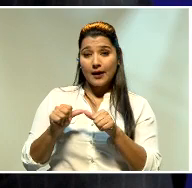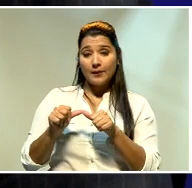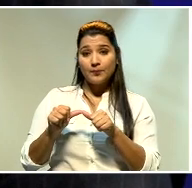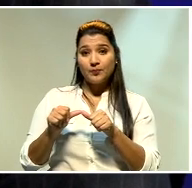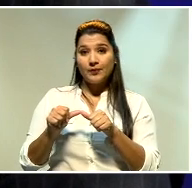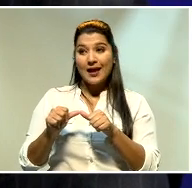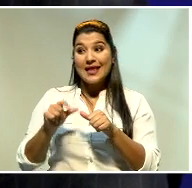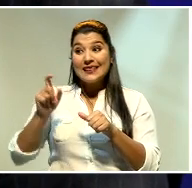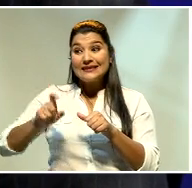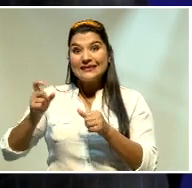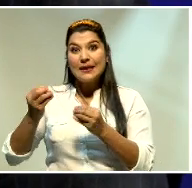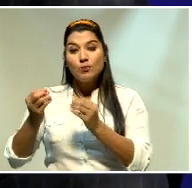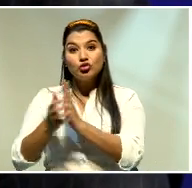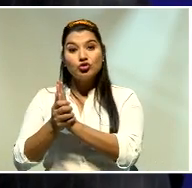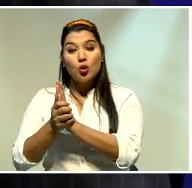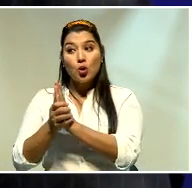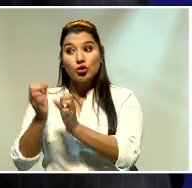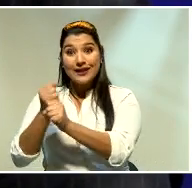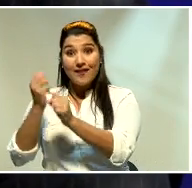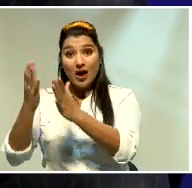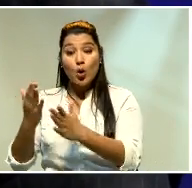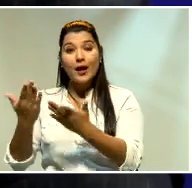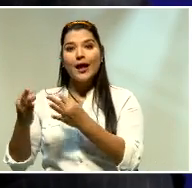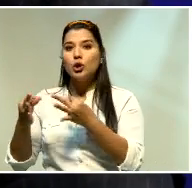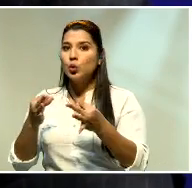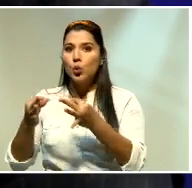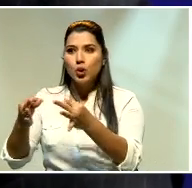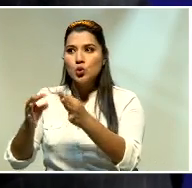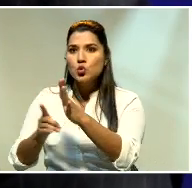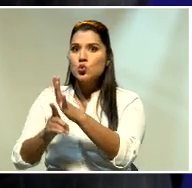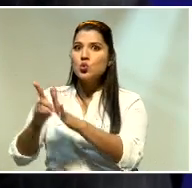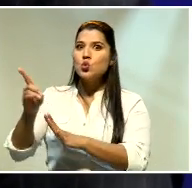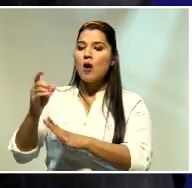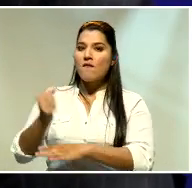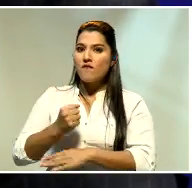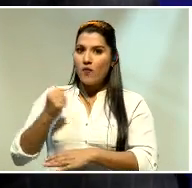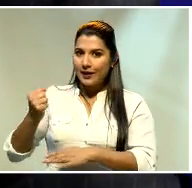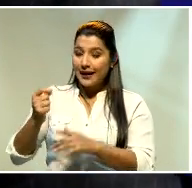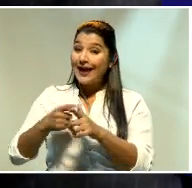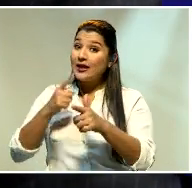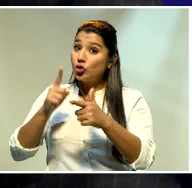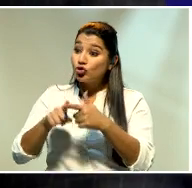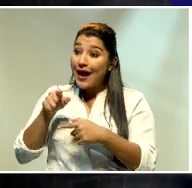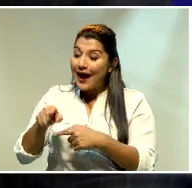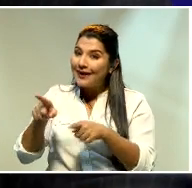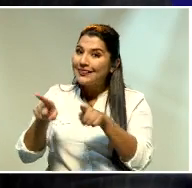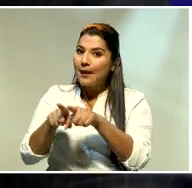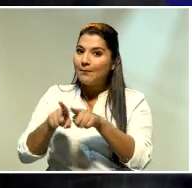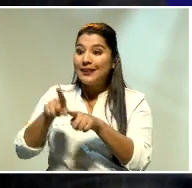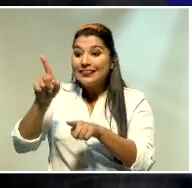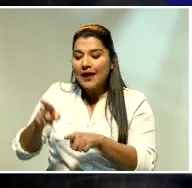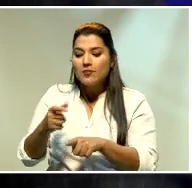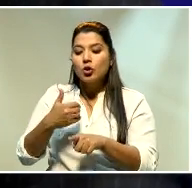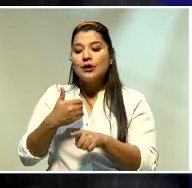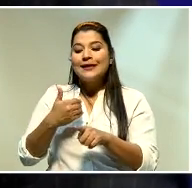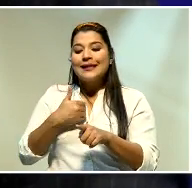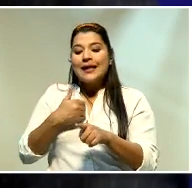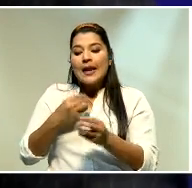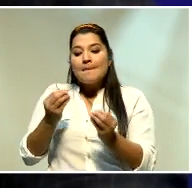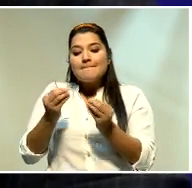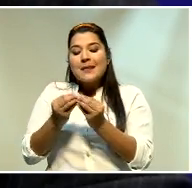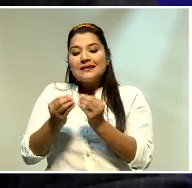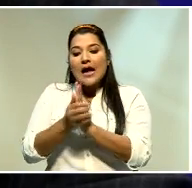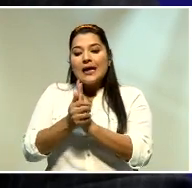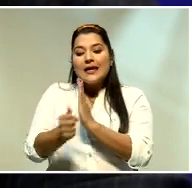ese talento humano es el sector turismo, que está creciendo de una manera fuerte. Entonces, ahí es donde también tenemos que tener una flexibilidad y agilidad